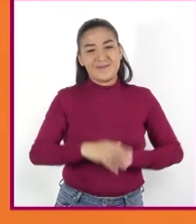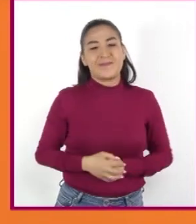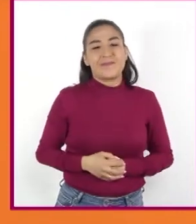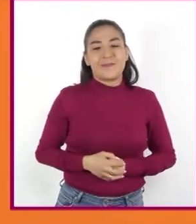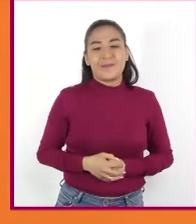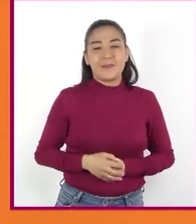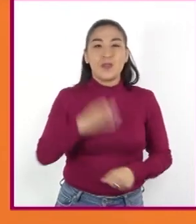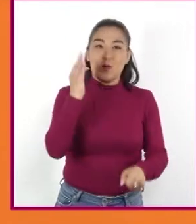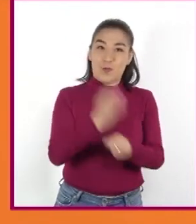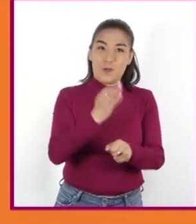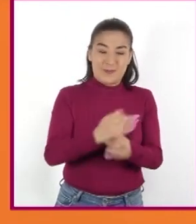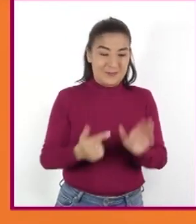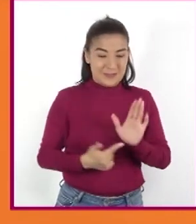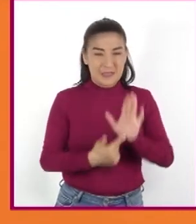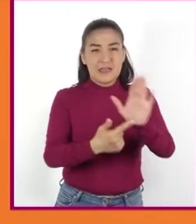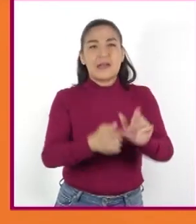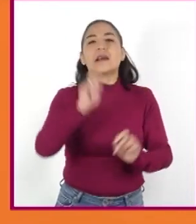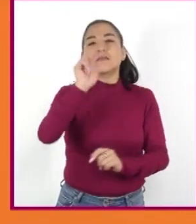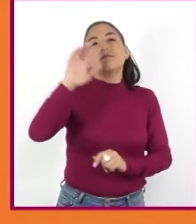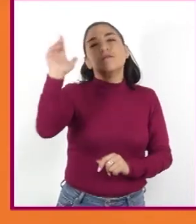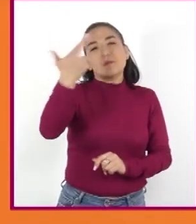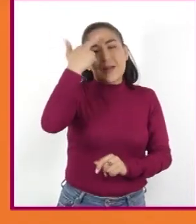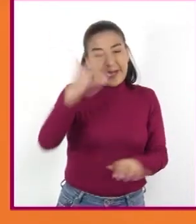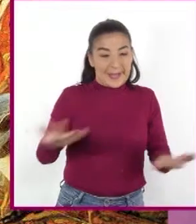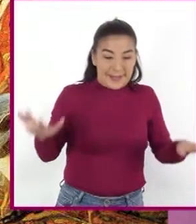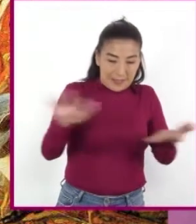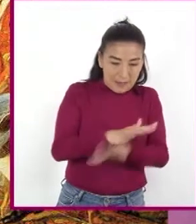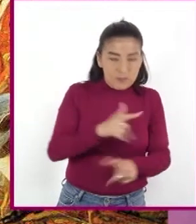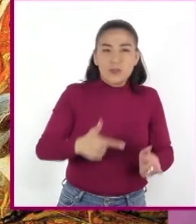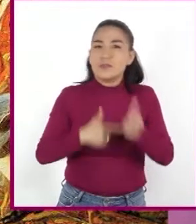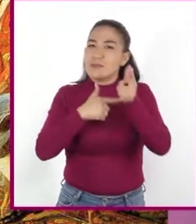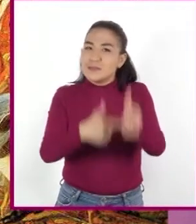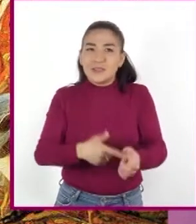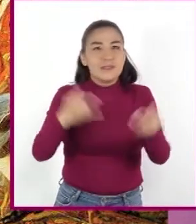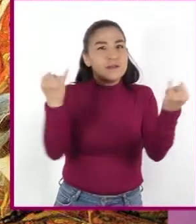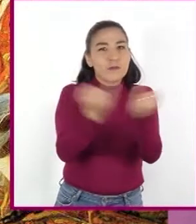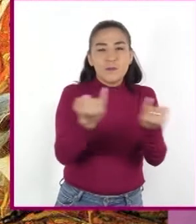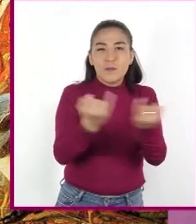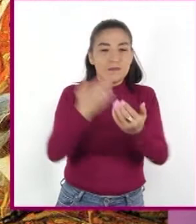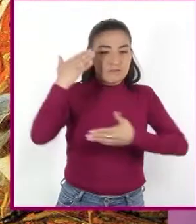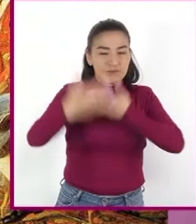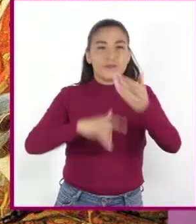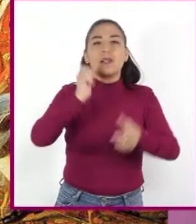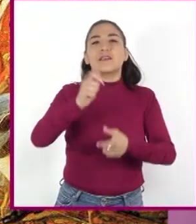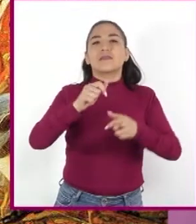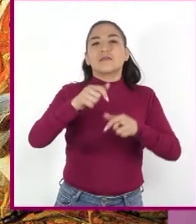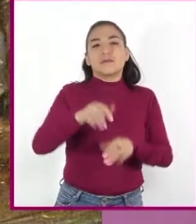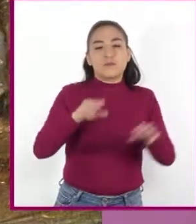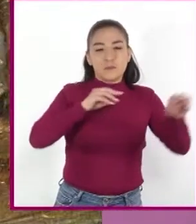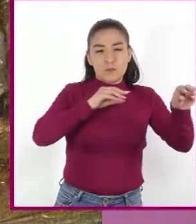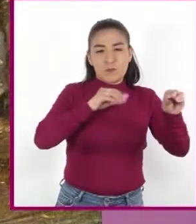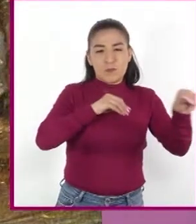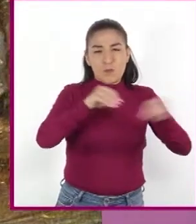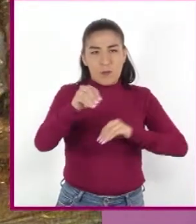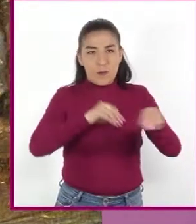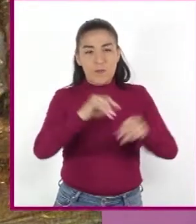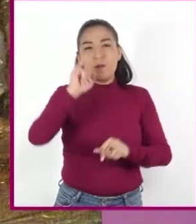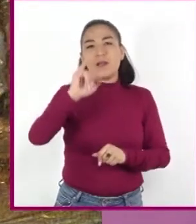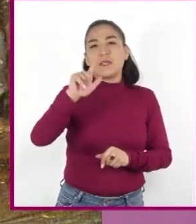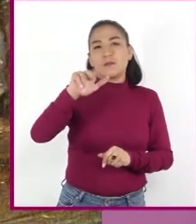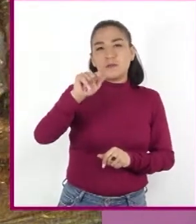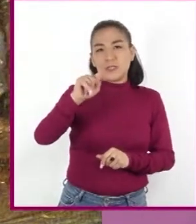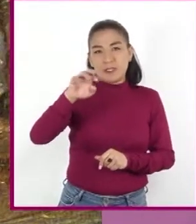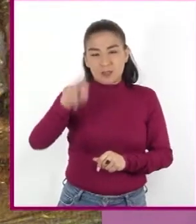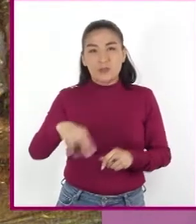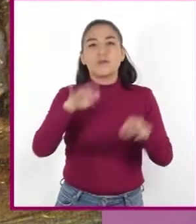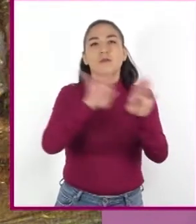los objetos presentados recordamos el cambio y la permanencia en procesos como el movimiento de la Ilustración y la independencia de las